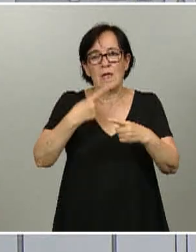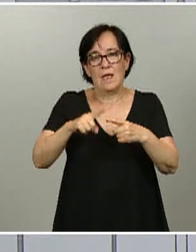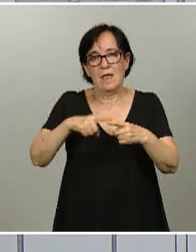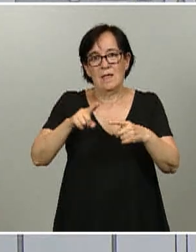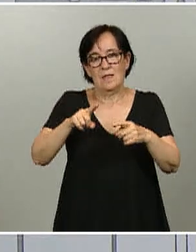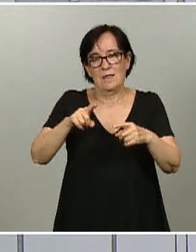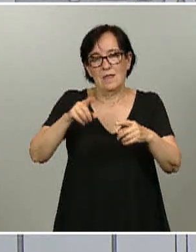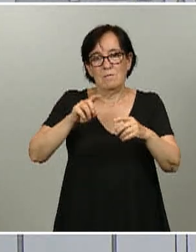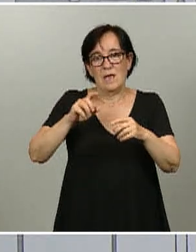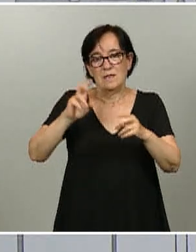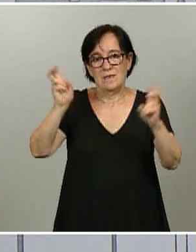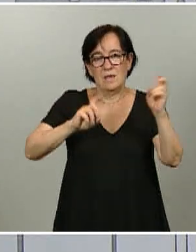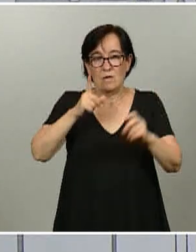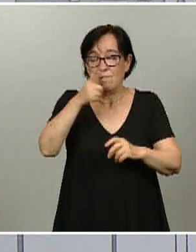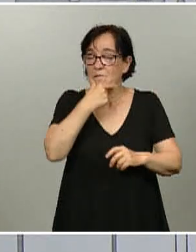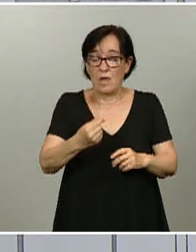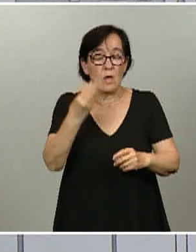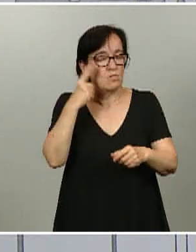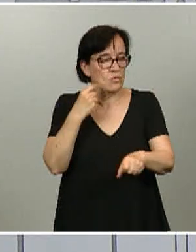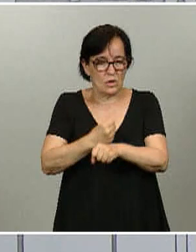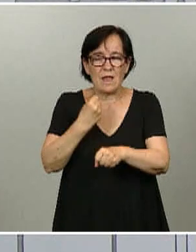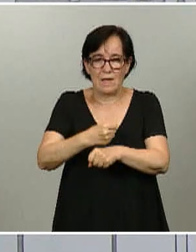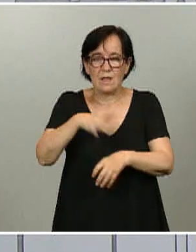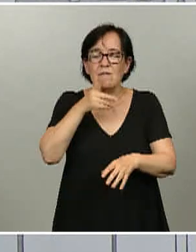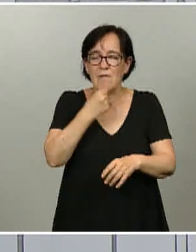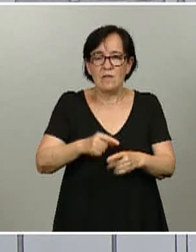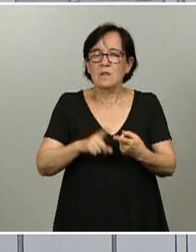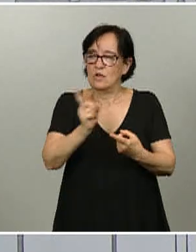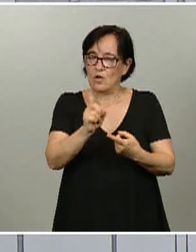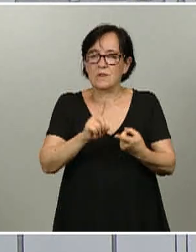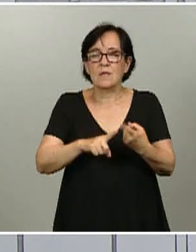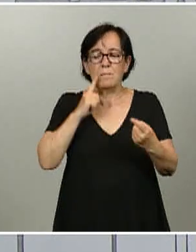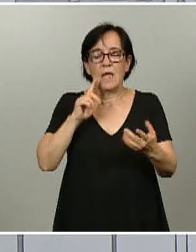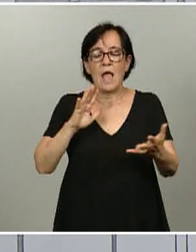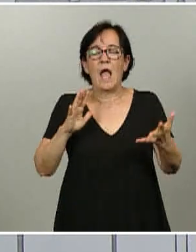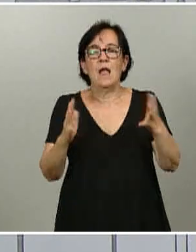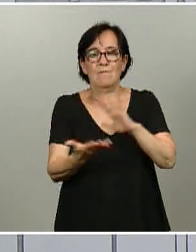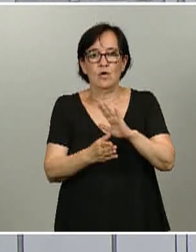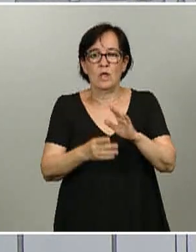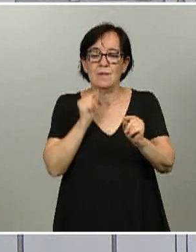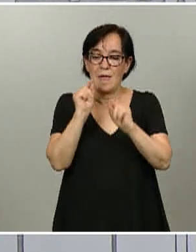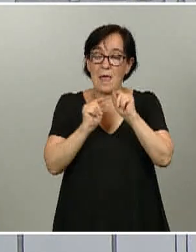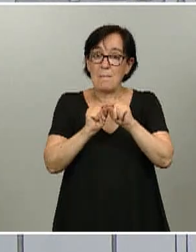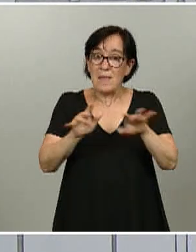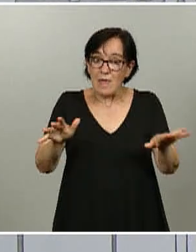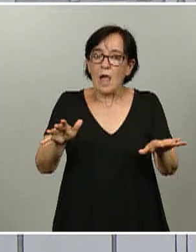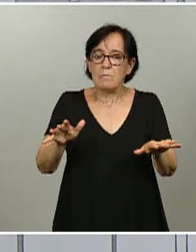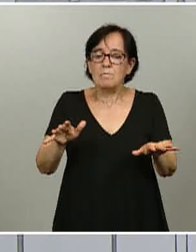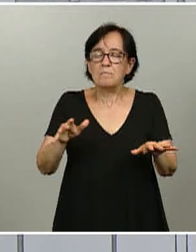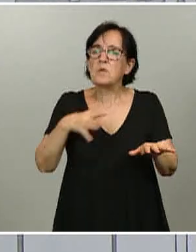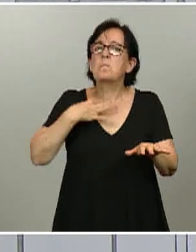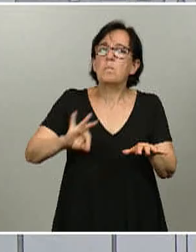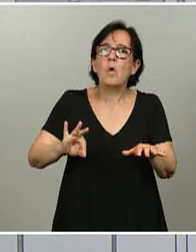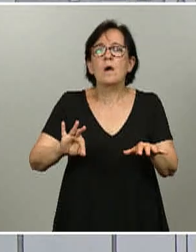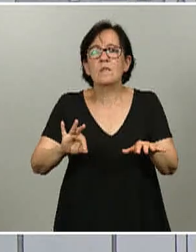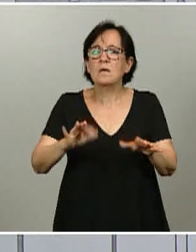fácil, todavía tenemos mucho que trabajar, pero lo cierto es que la evolución de la epidemia nos incita a pensar que quizás podamos llegar muy cerca de ese